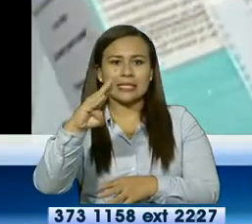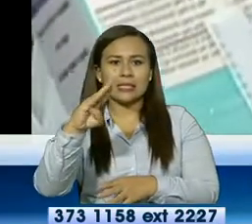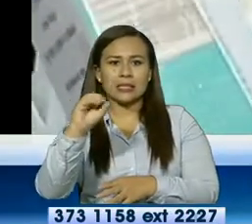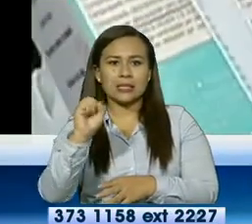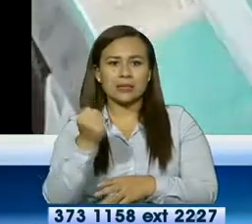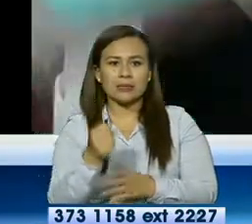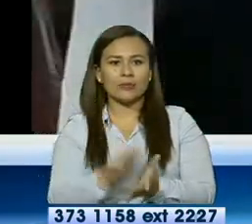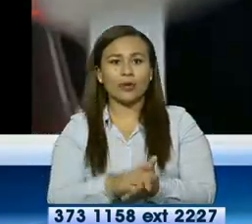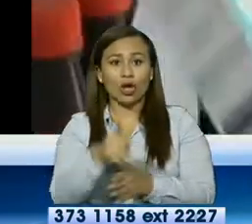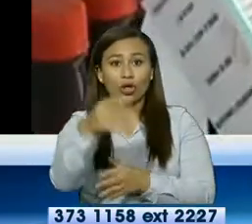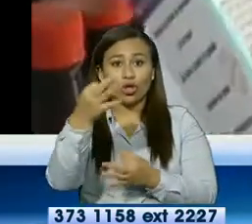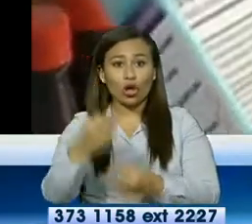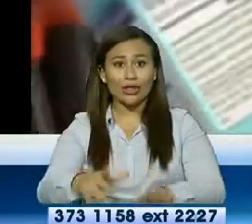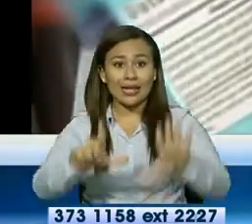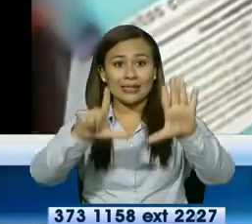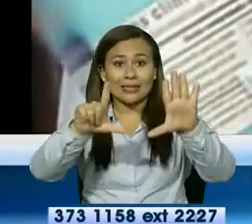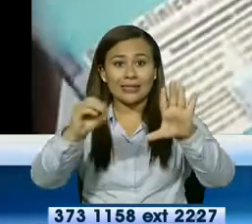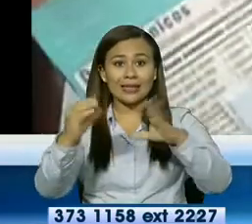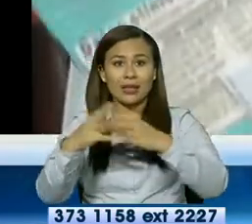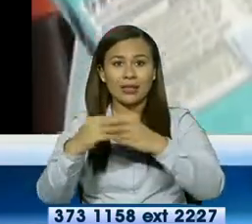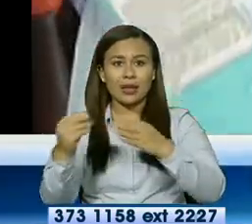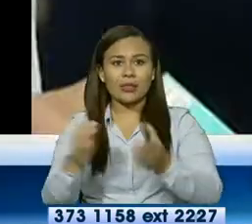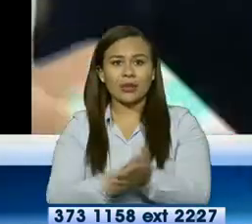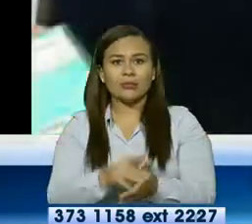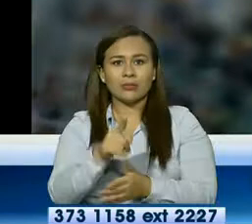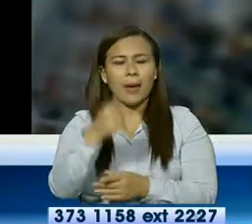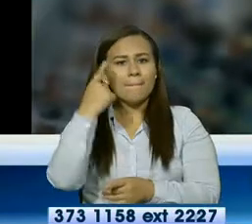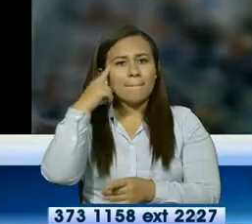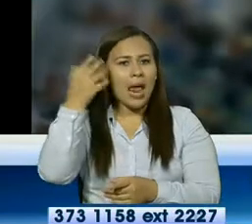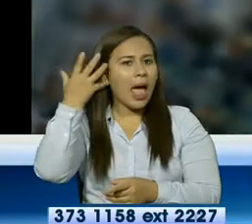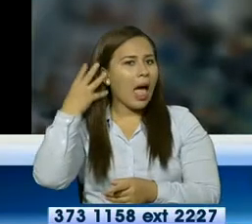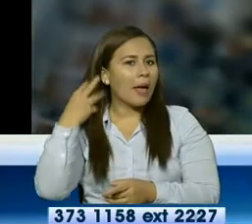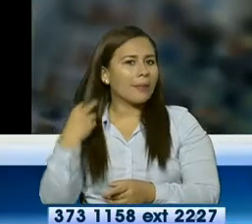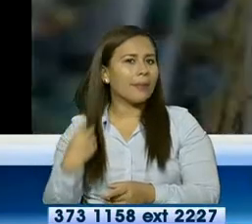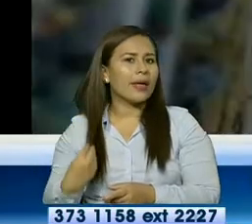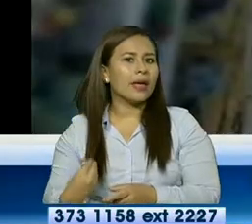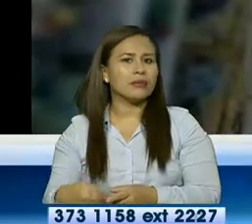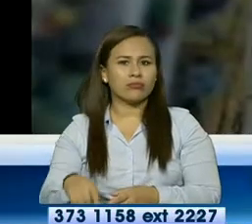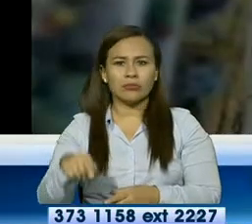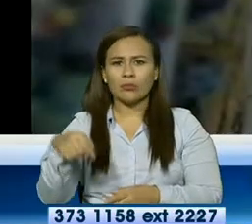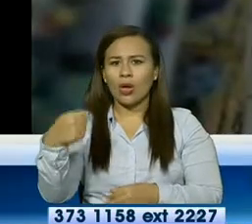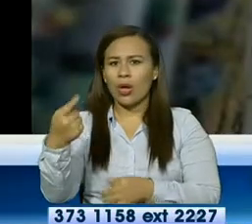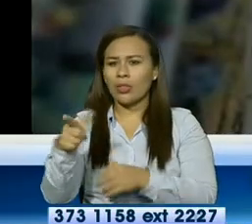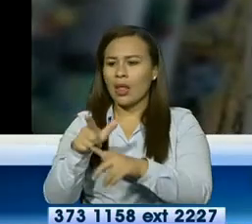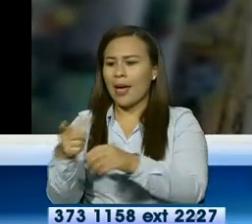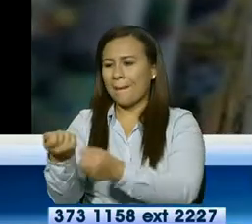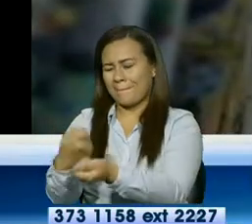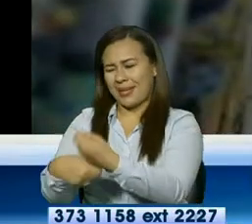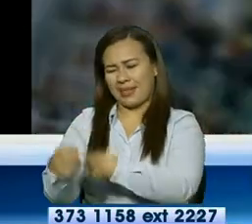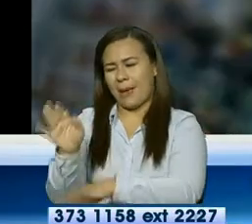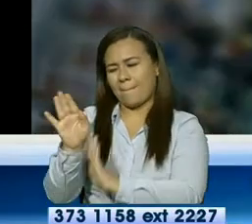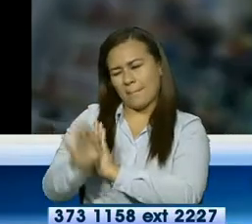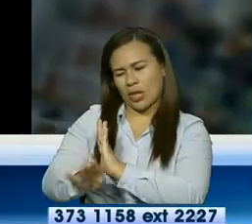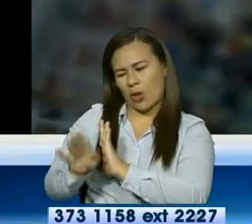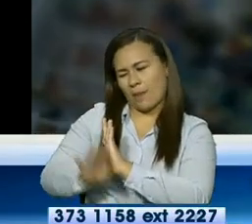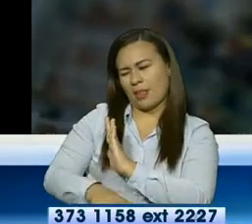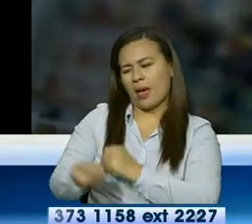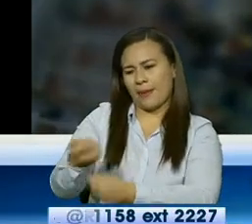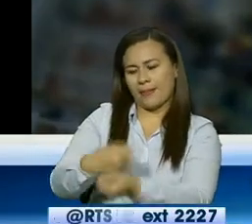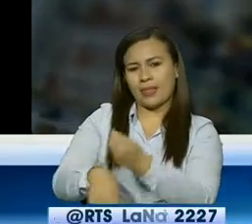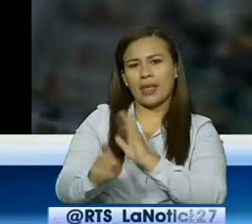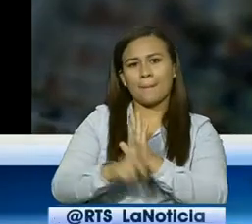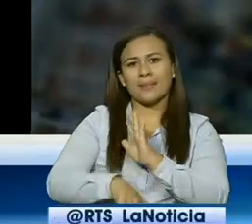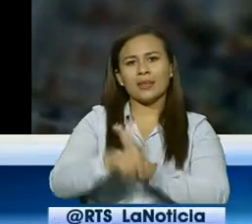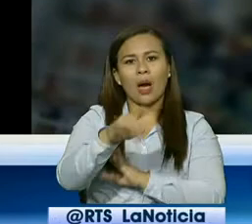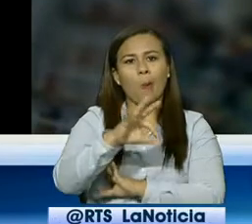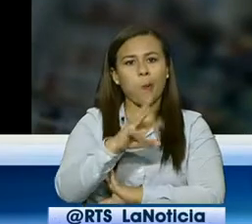coste de $70. Son calcio, son para el cabello. En muchos lugares los venden a mitad de precio, a las personas mismas les ofrecen y los venden a mitad de precio. Por esa razón están